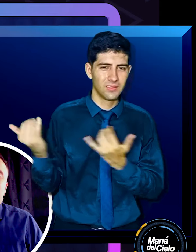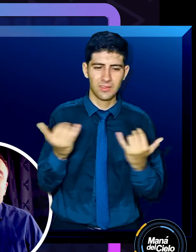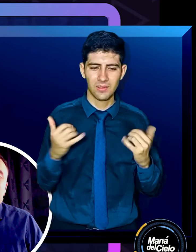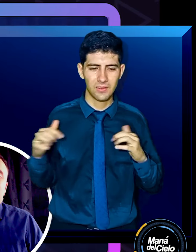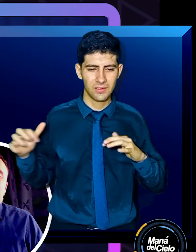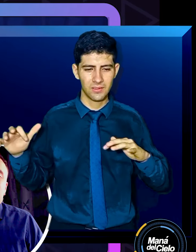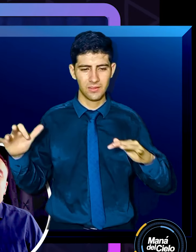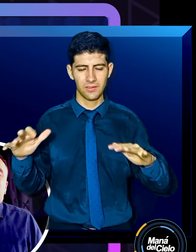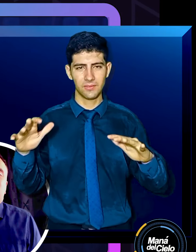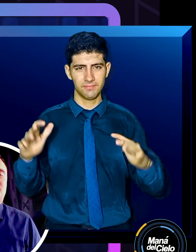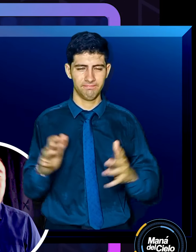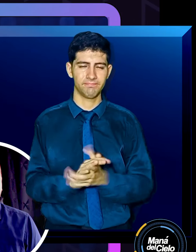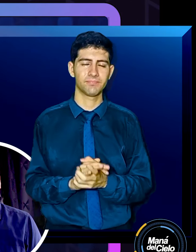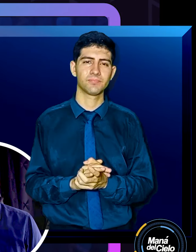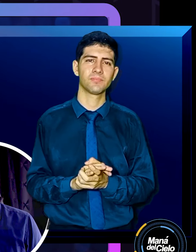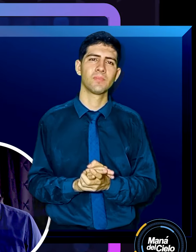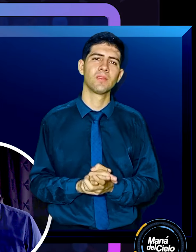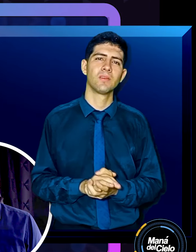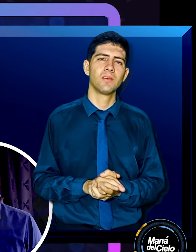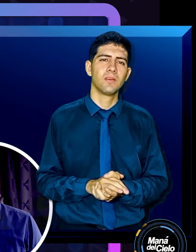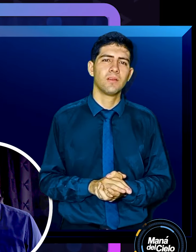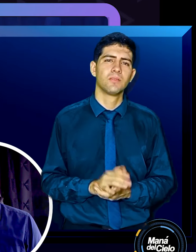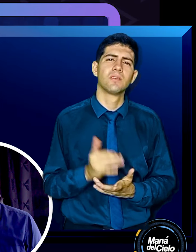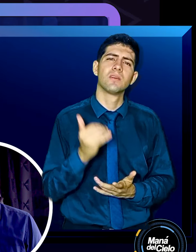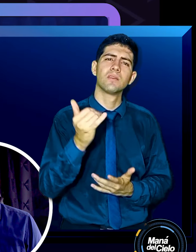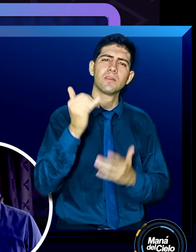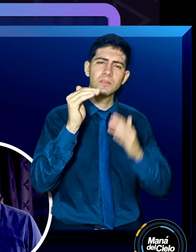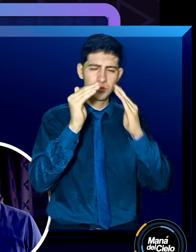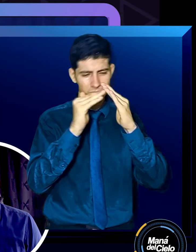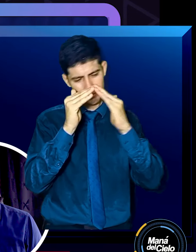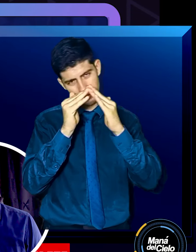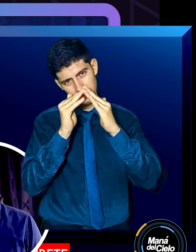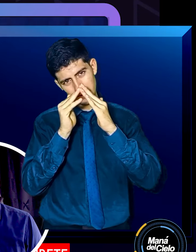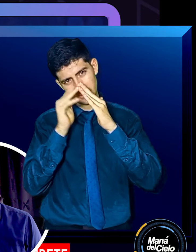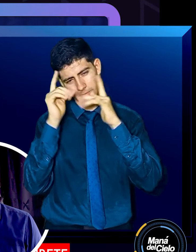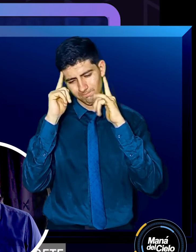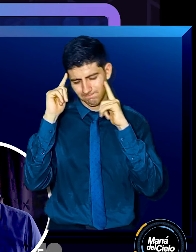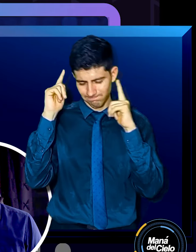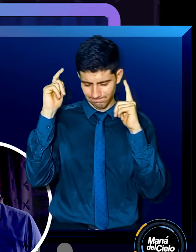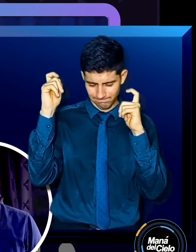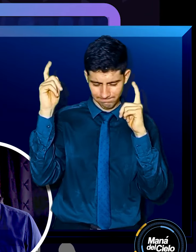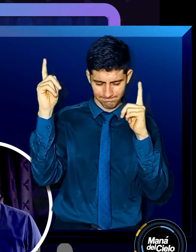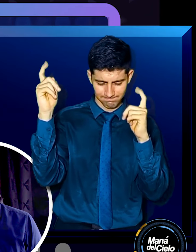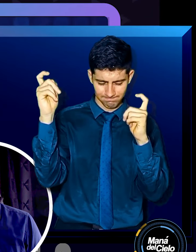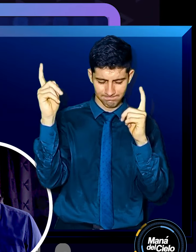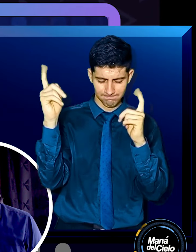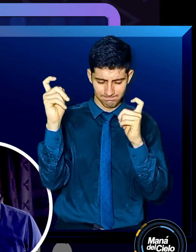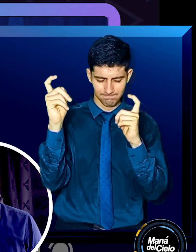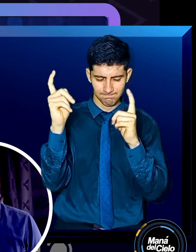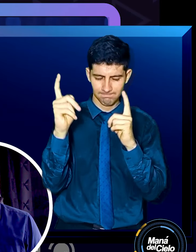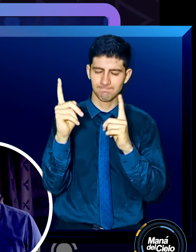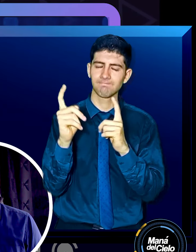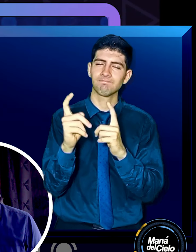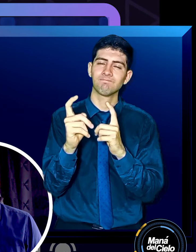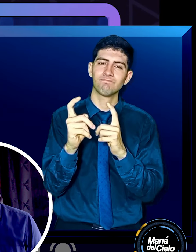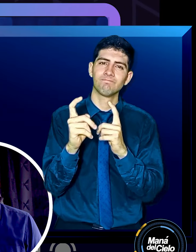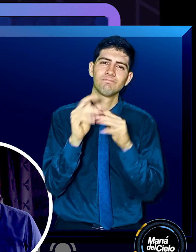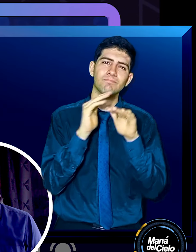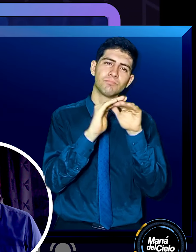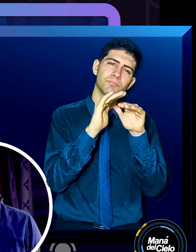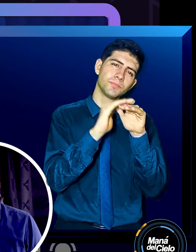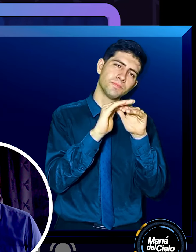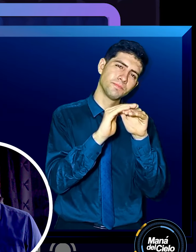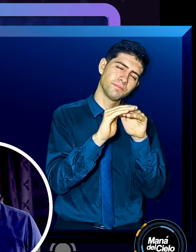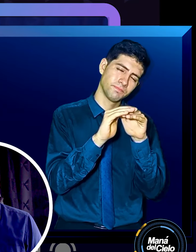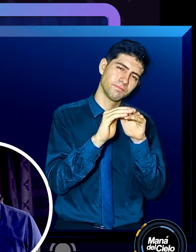de pies todos, pero no quiero invitarlos a todos. Quiero invitar a los hermanos en el temor de